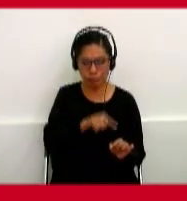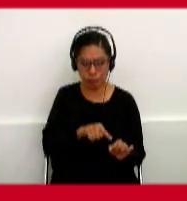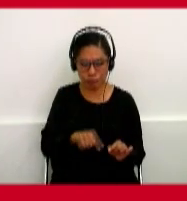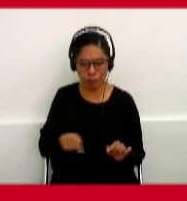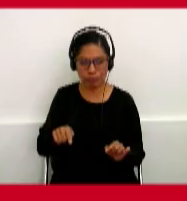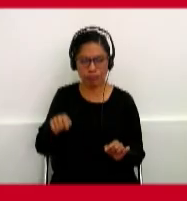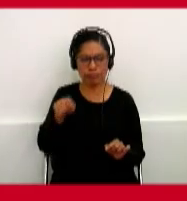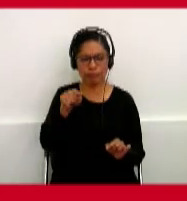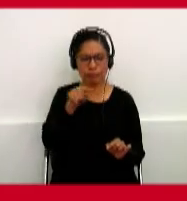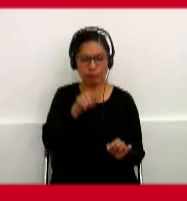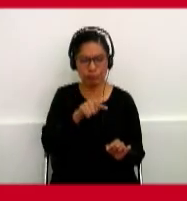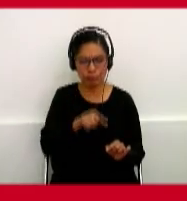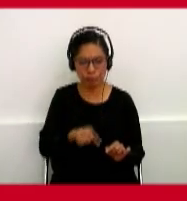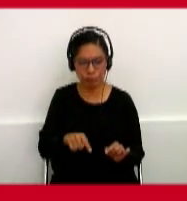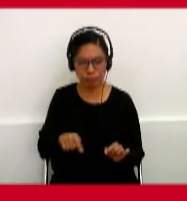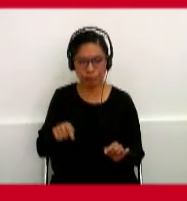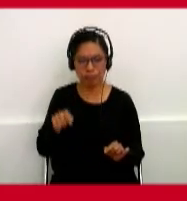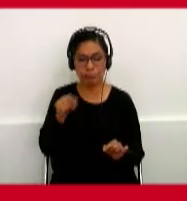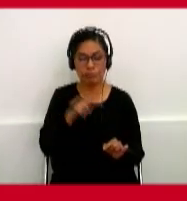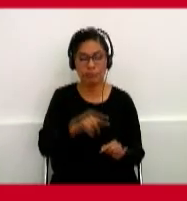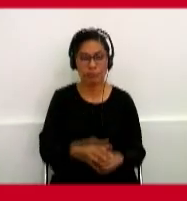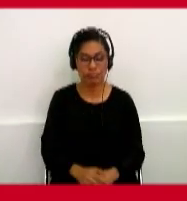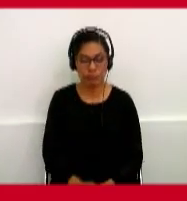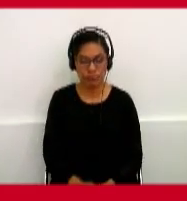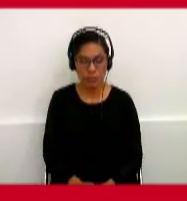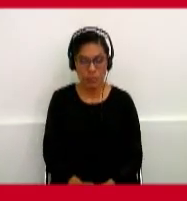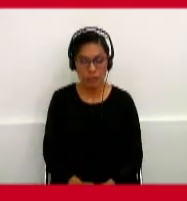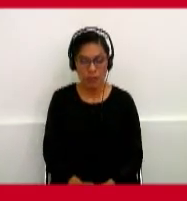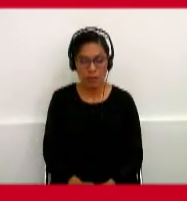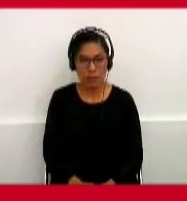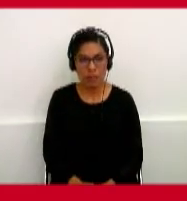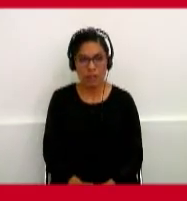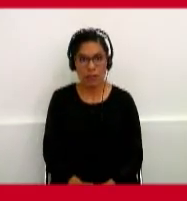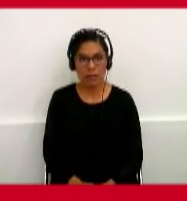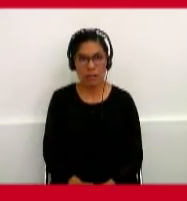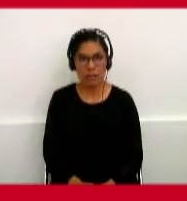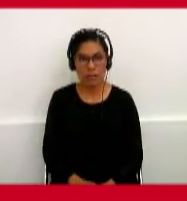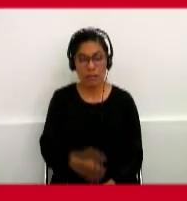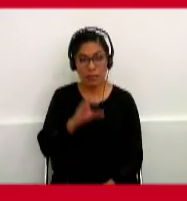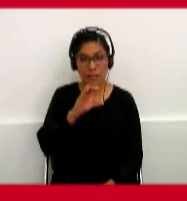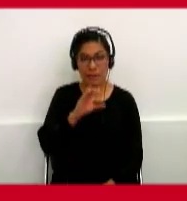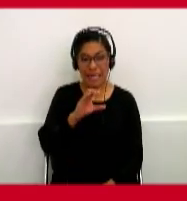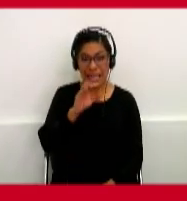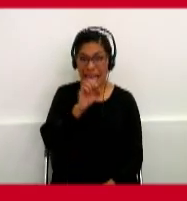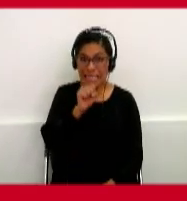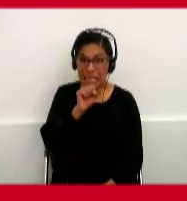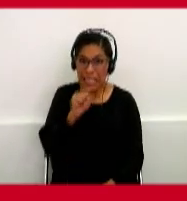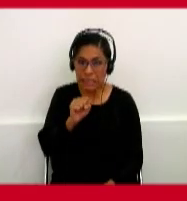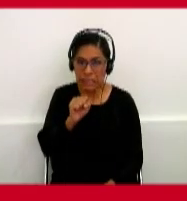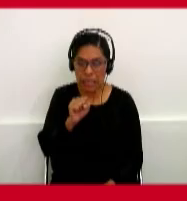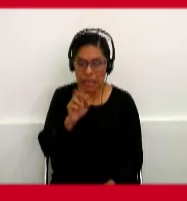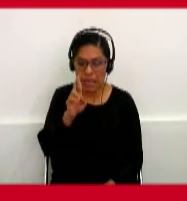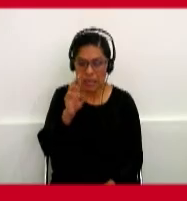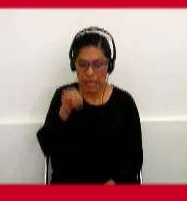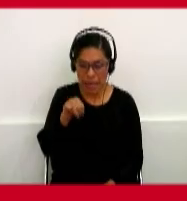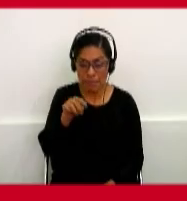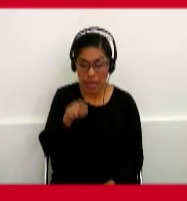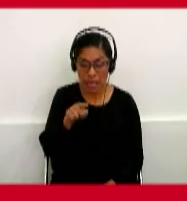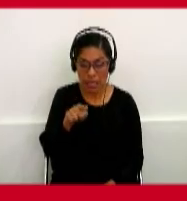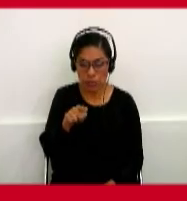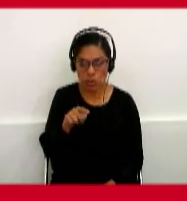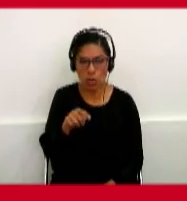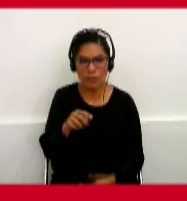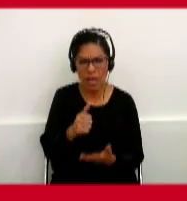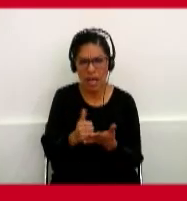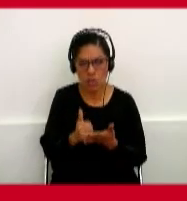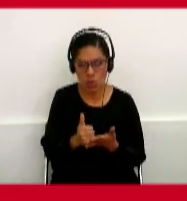fallas, todas se validan con la cinemática. Entonces, es por eso que el SSRM es un buen método que cumple con la